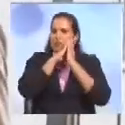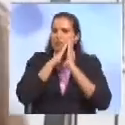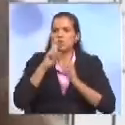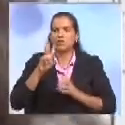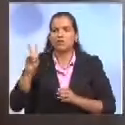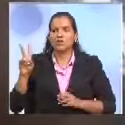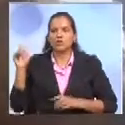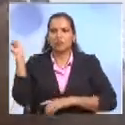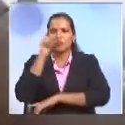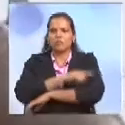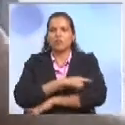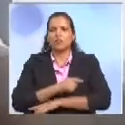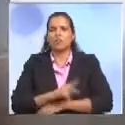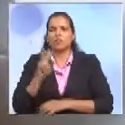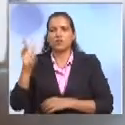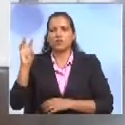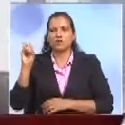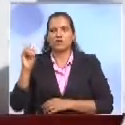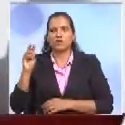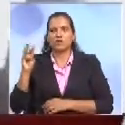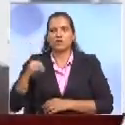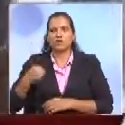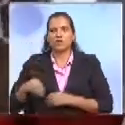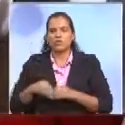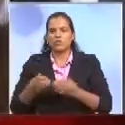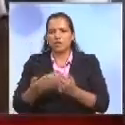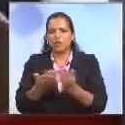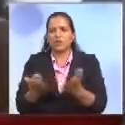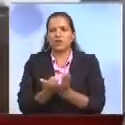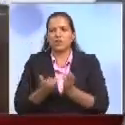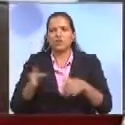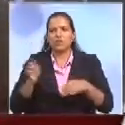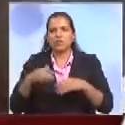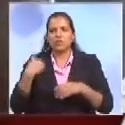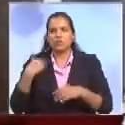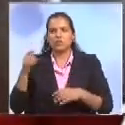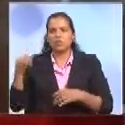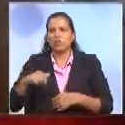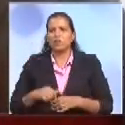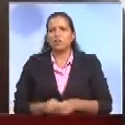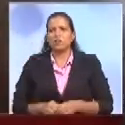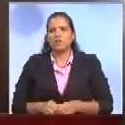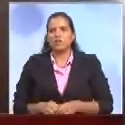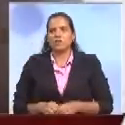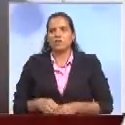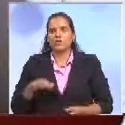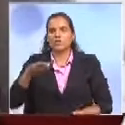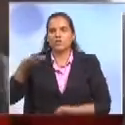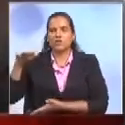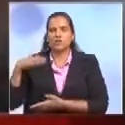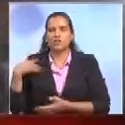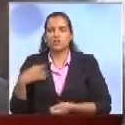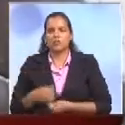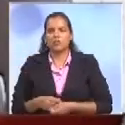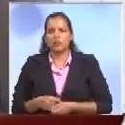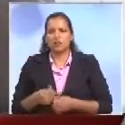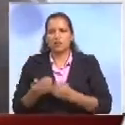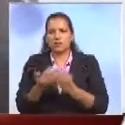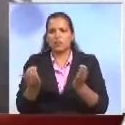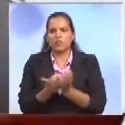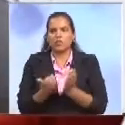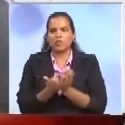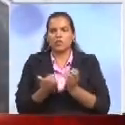22 días a 20 metros de los tachos de basura, almacenamiento que han traído, tachos que han traído para almacenar